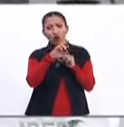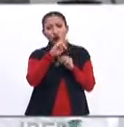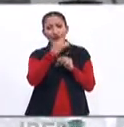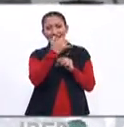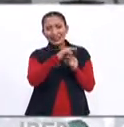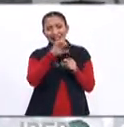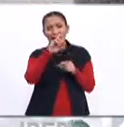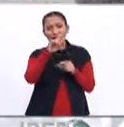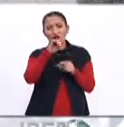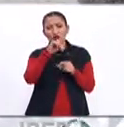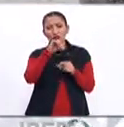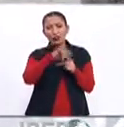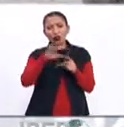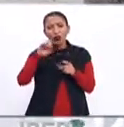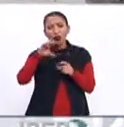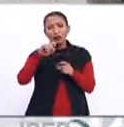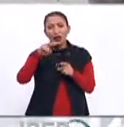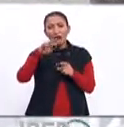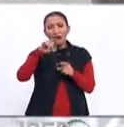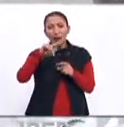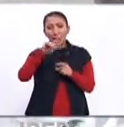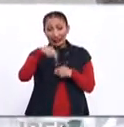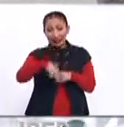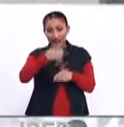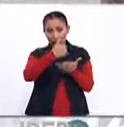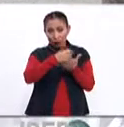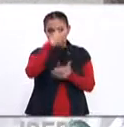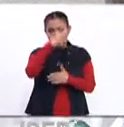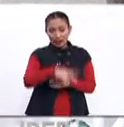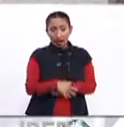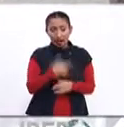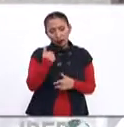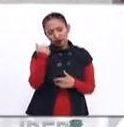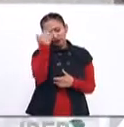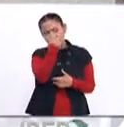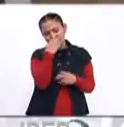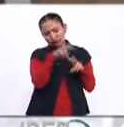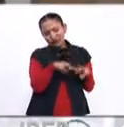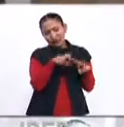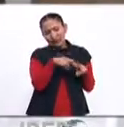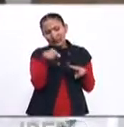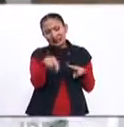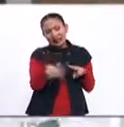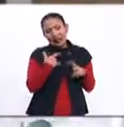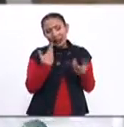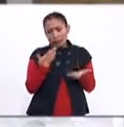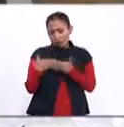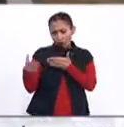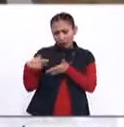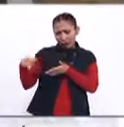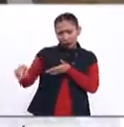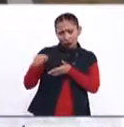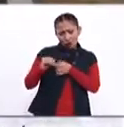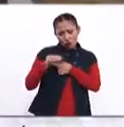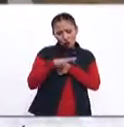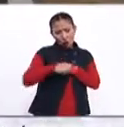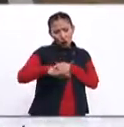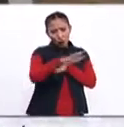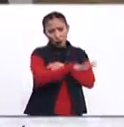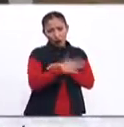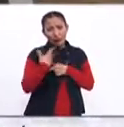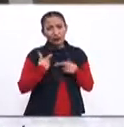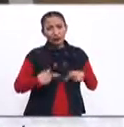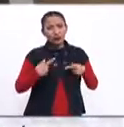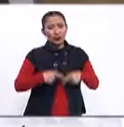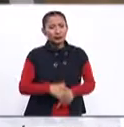Reyes, Carlos Fuentes y Octavio Paz en Ciudad de México. Reflexionó sobre lo que el peso de la modernidad ha cargado sobre los hombros